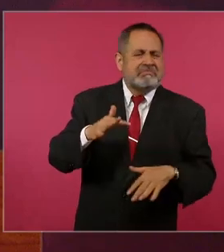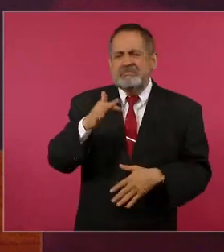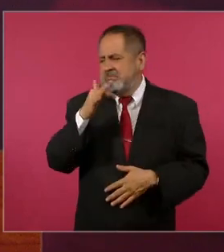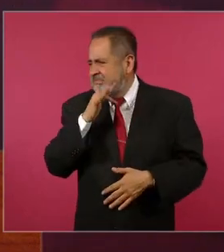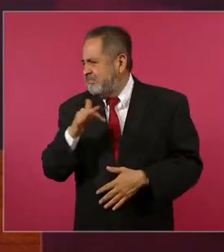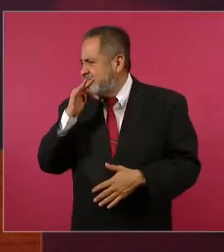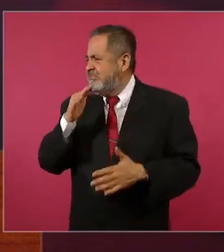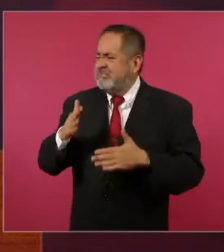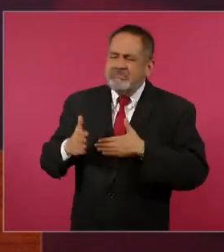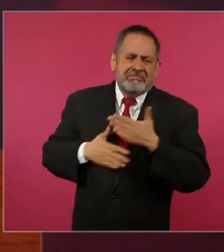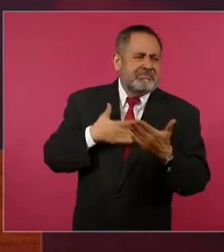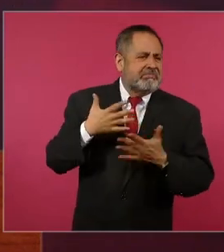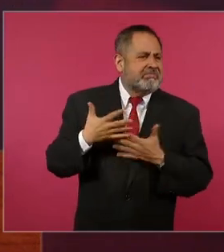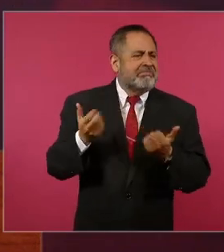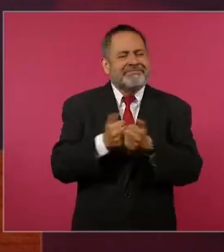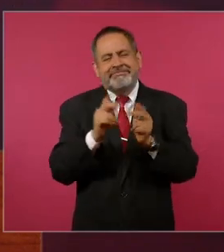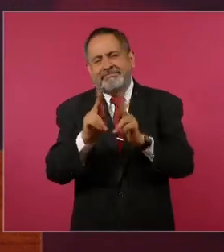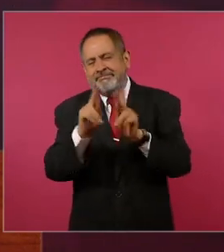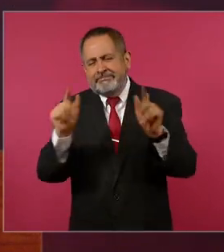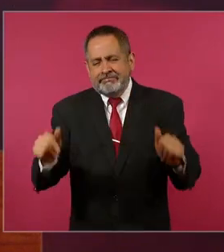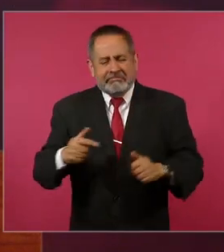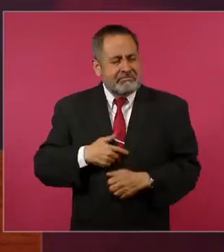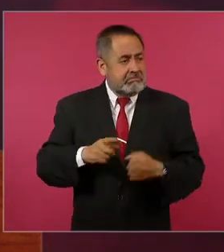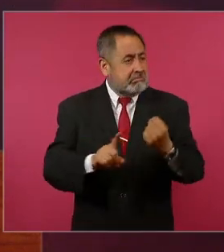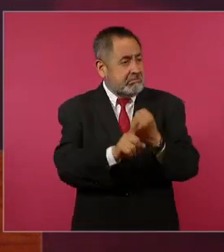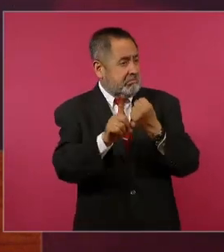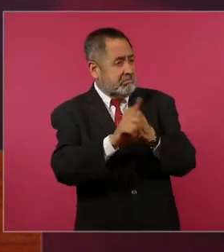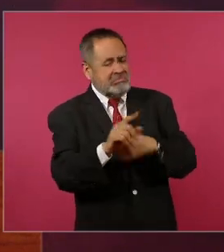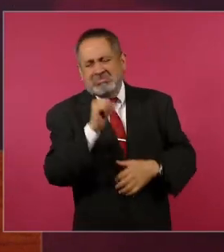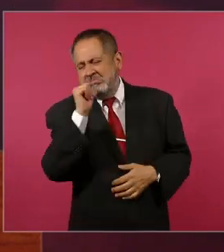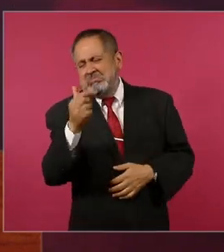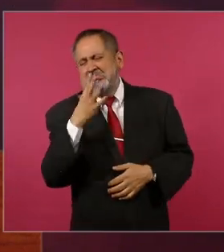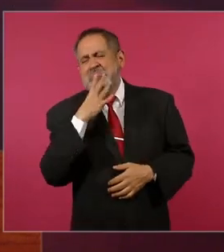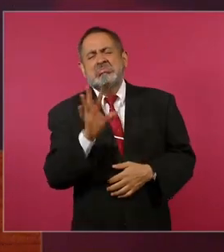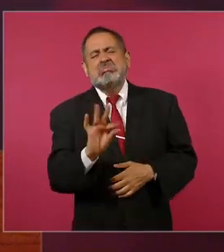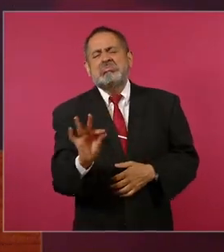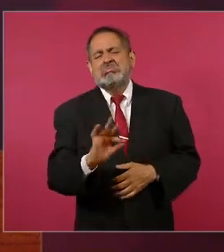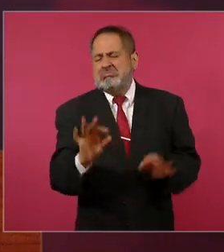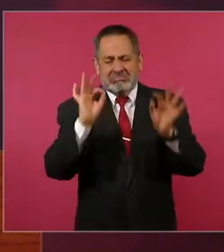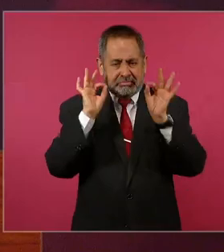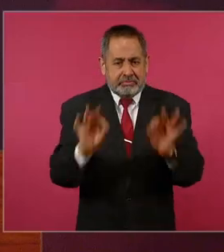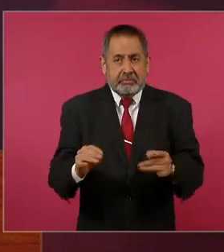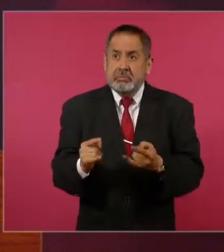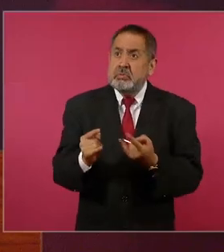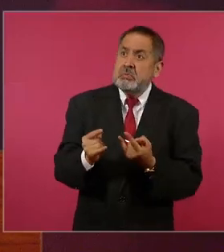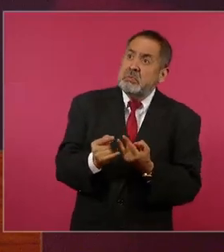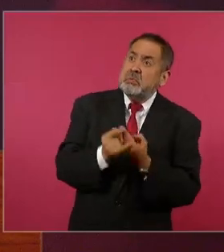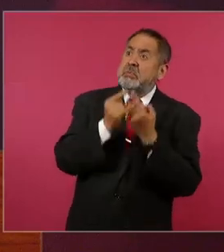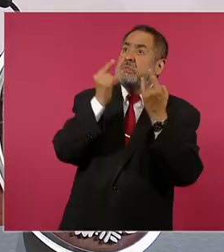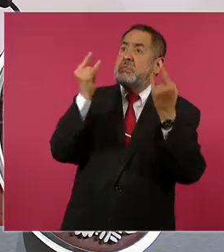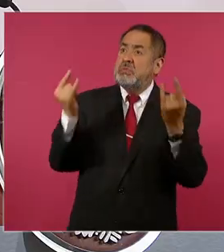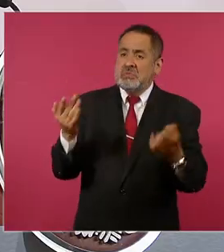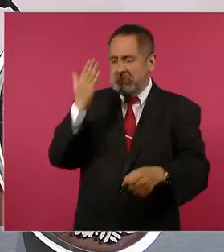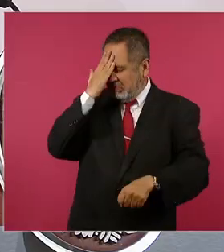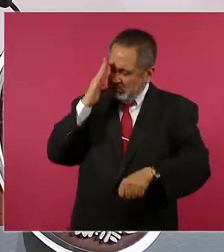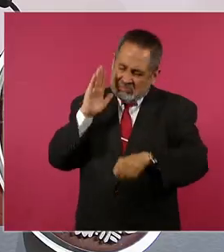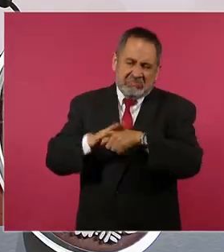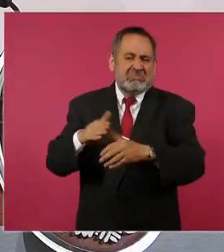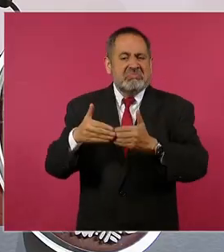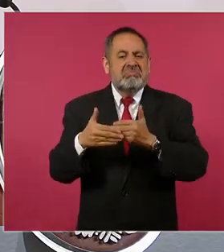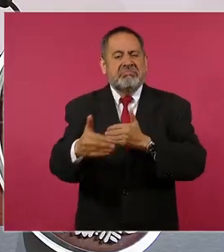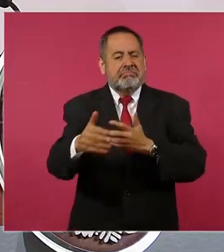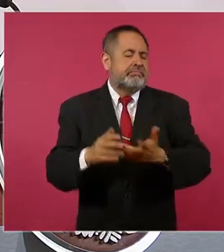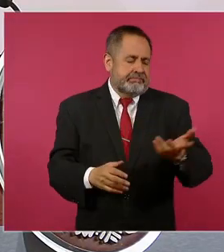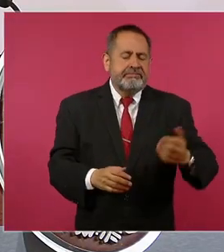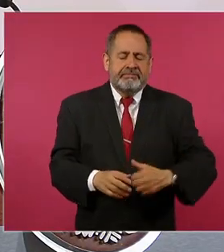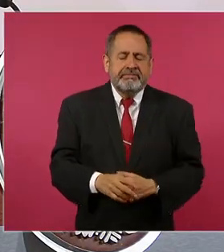en paz y con problemas menores. Fue una jornada histórica y ejemplar.